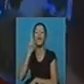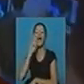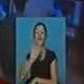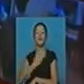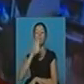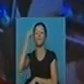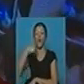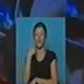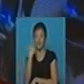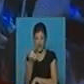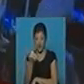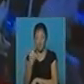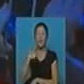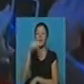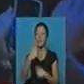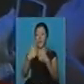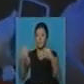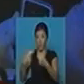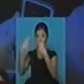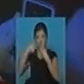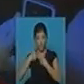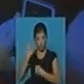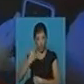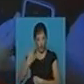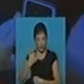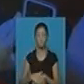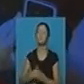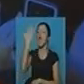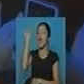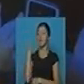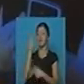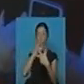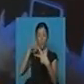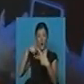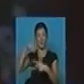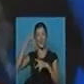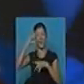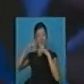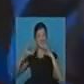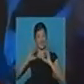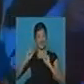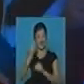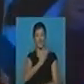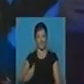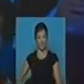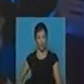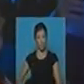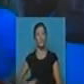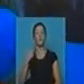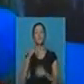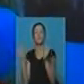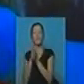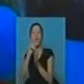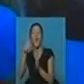más delegados aportan. Hillary Clinton en su momento, cuando fue secretaria de Estado, tuvo un par bastante controvertido, a Avigdor